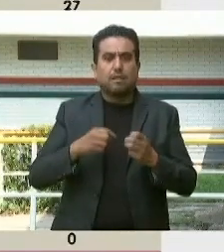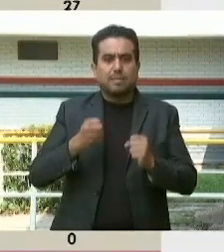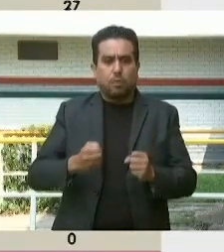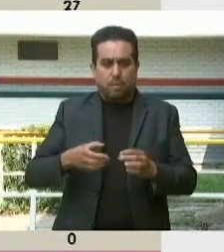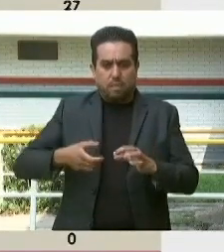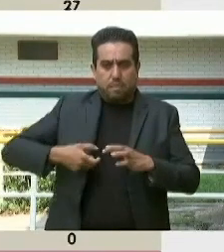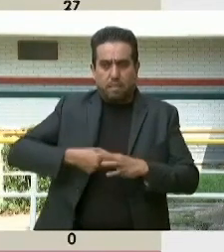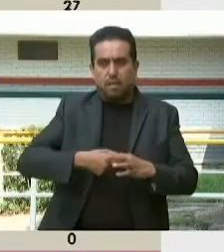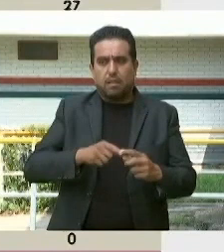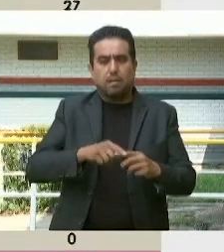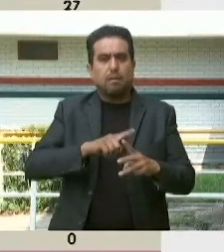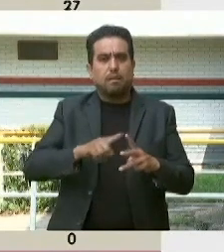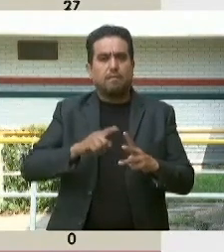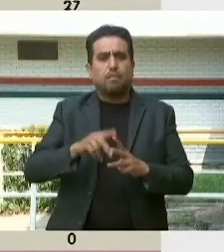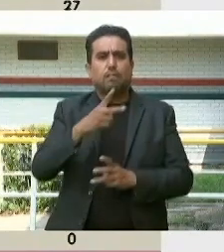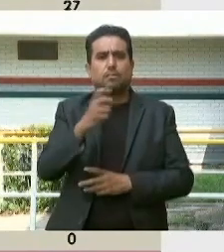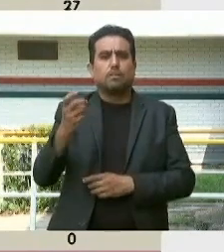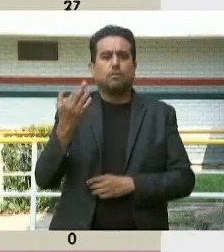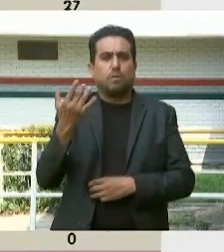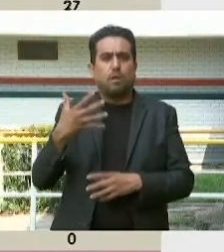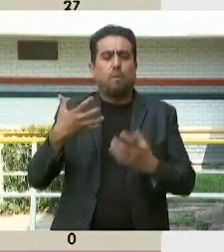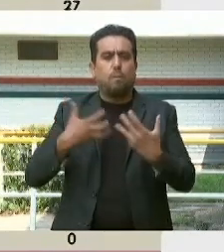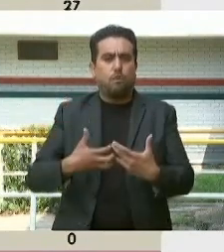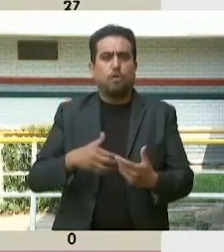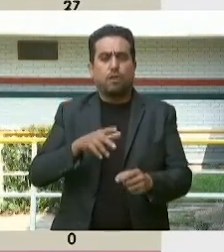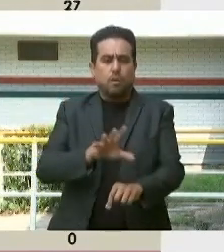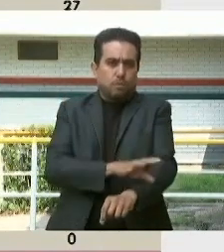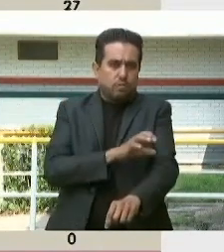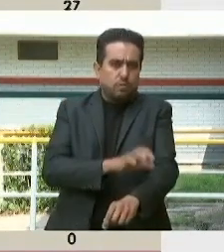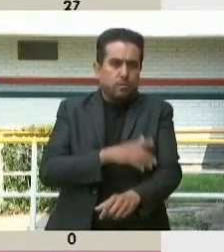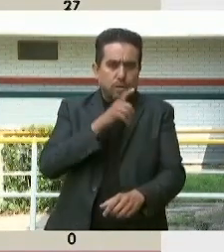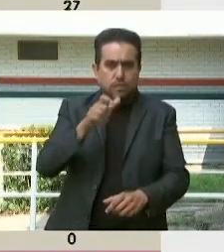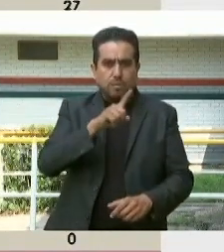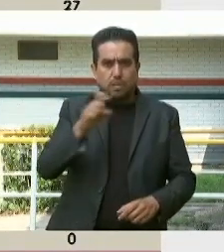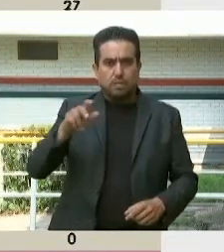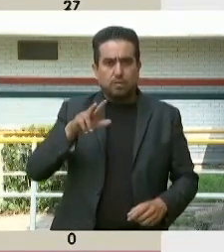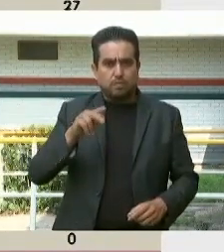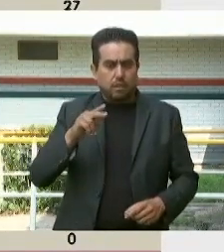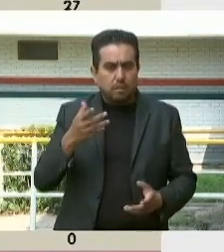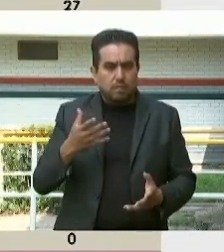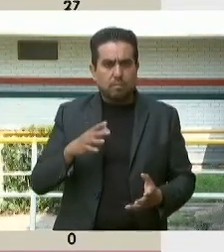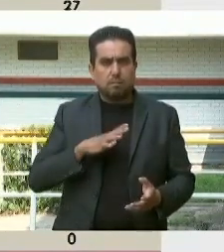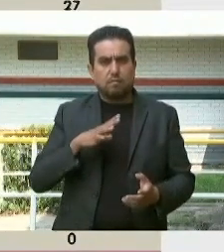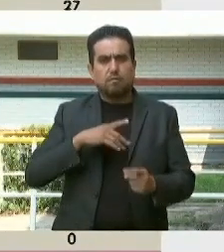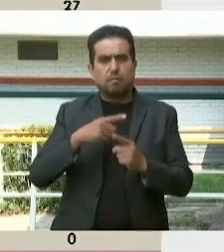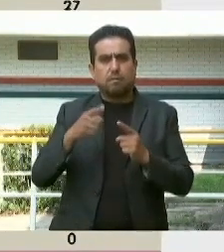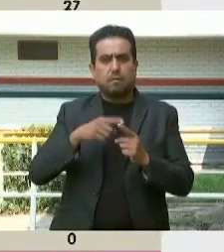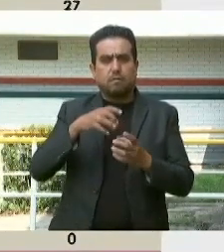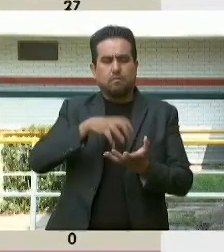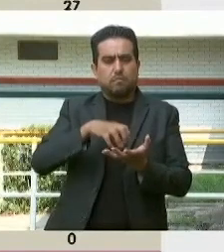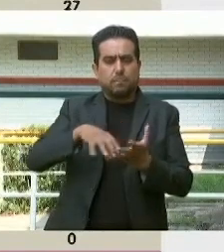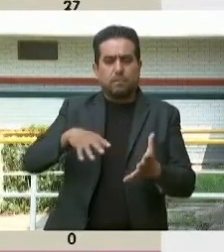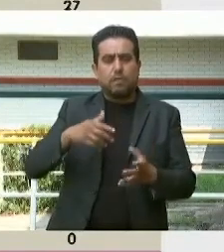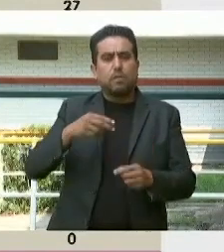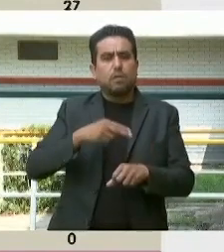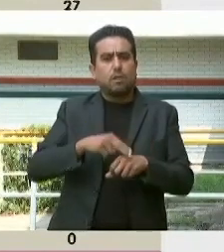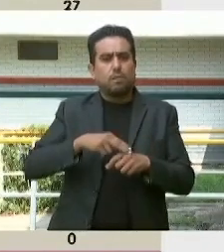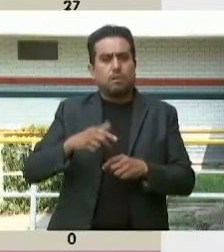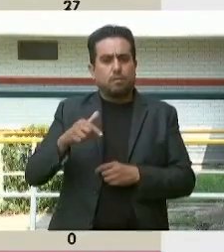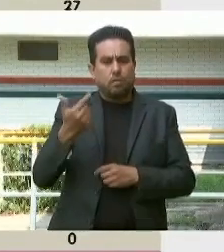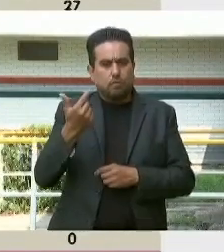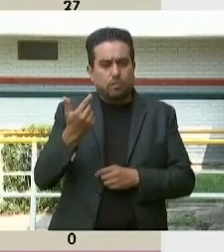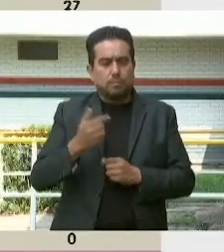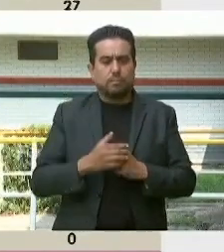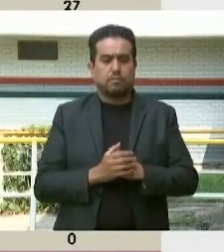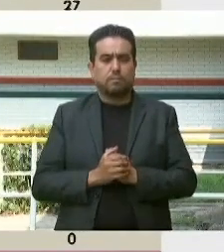seguridad 258 es eléctrico 180 tanques de almacenamiento verticales 12 es los